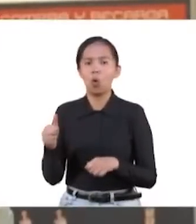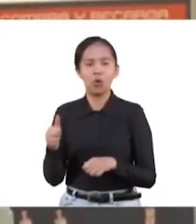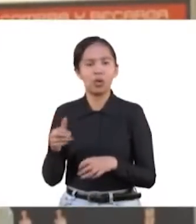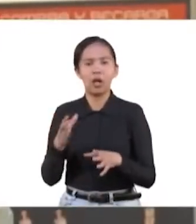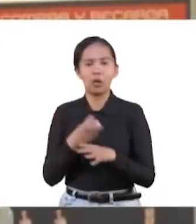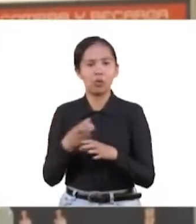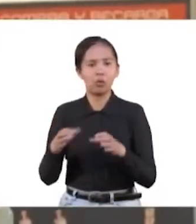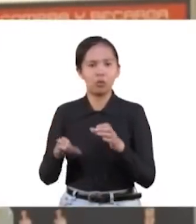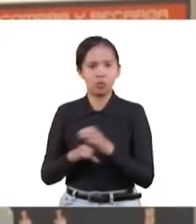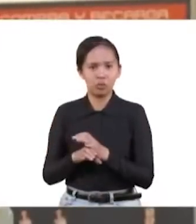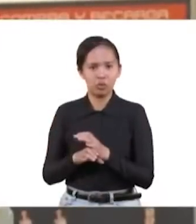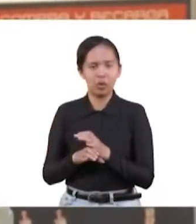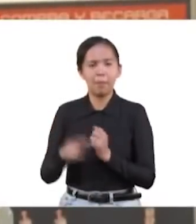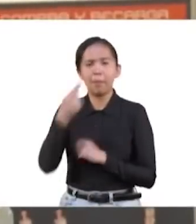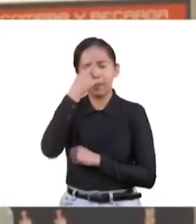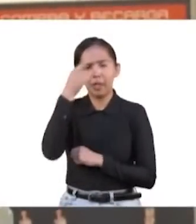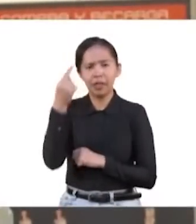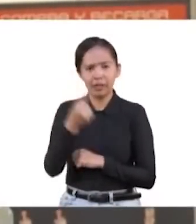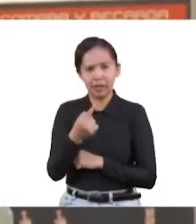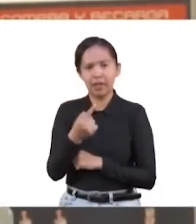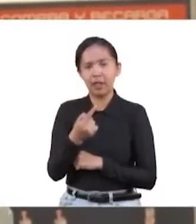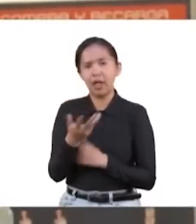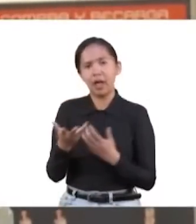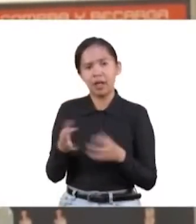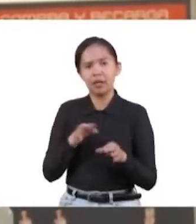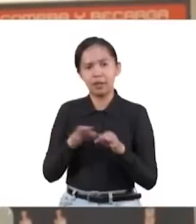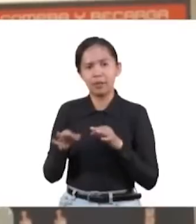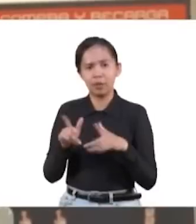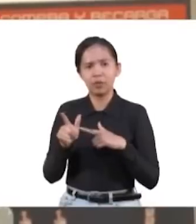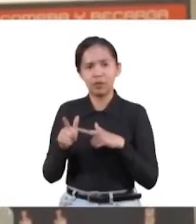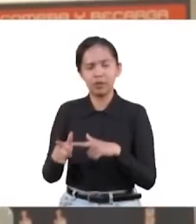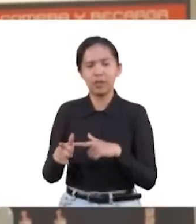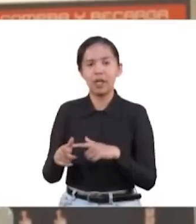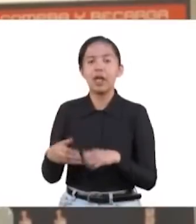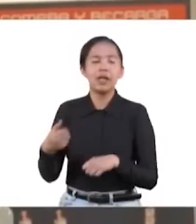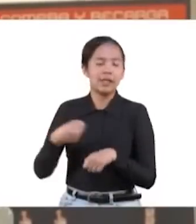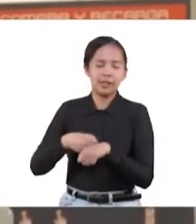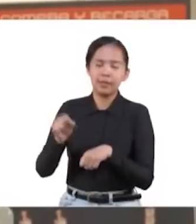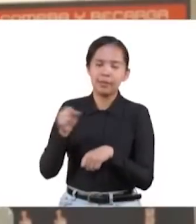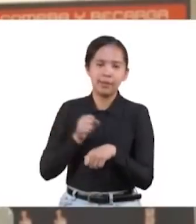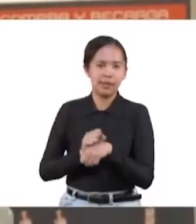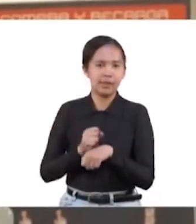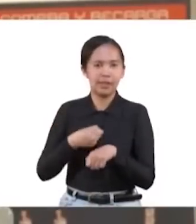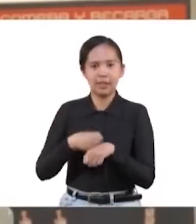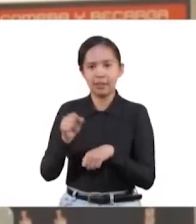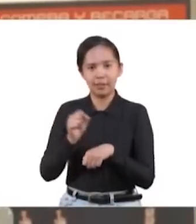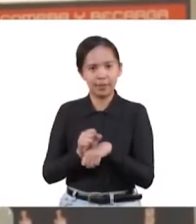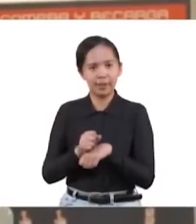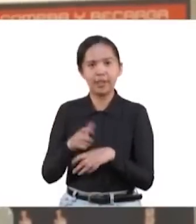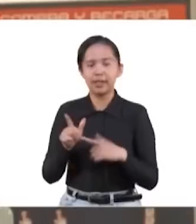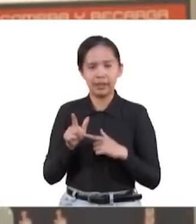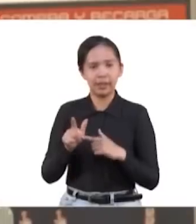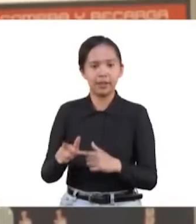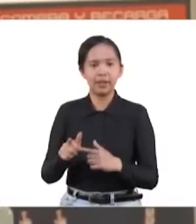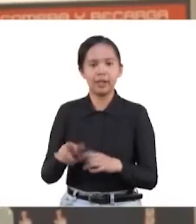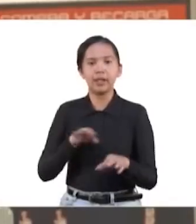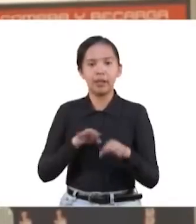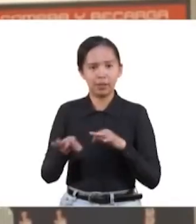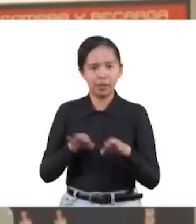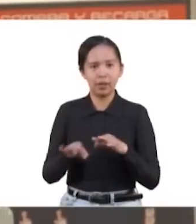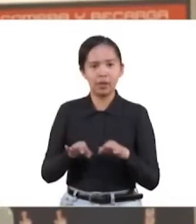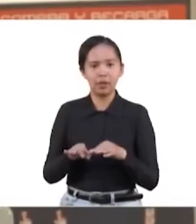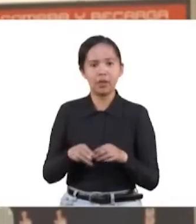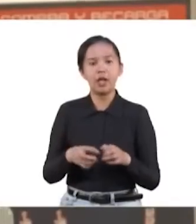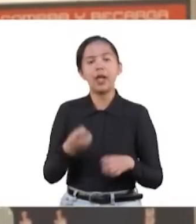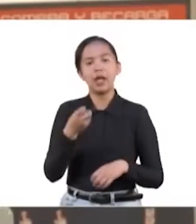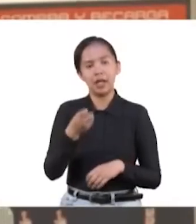lo cual nos llevará varias semanas dada la diversidad y complejidad de los sistemas. Esto sucede así en